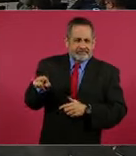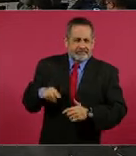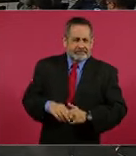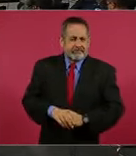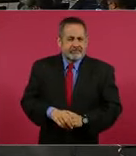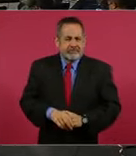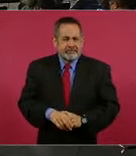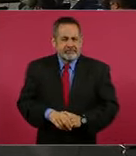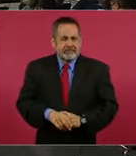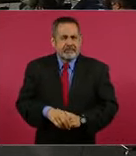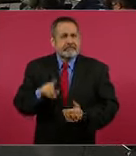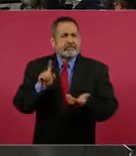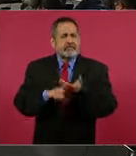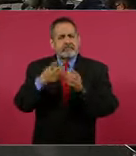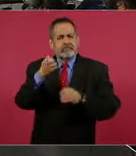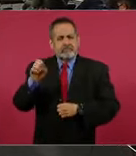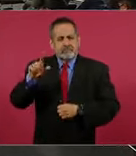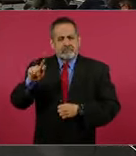Fue en